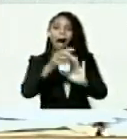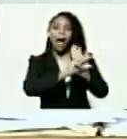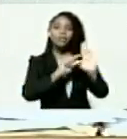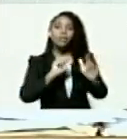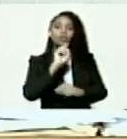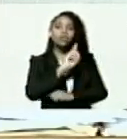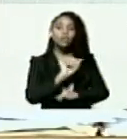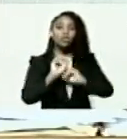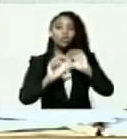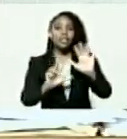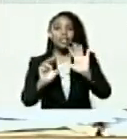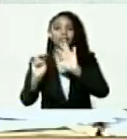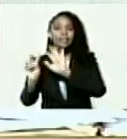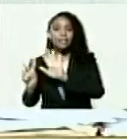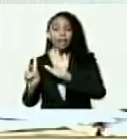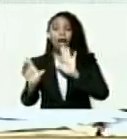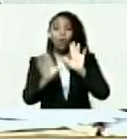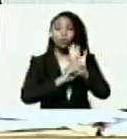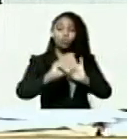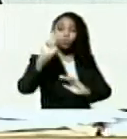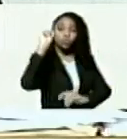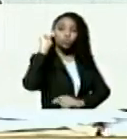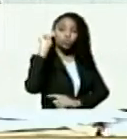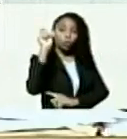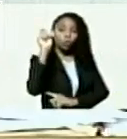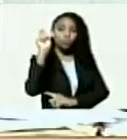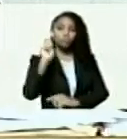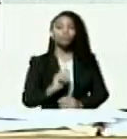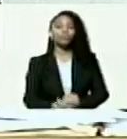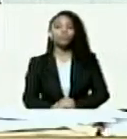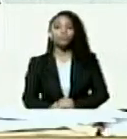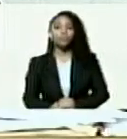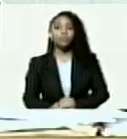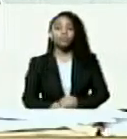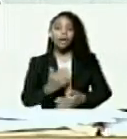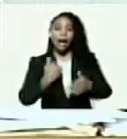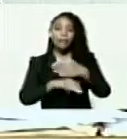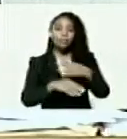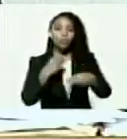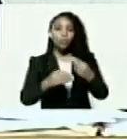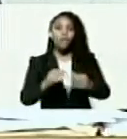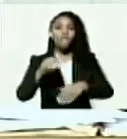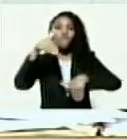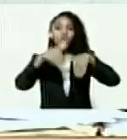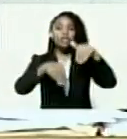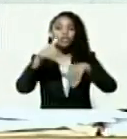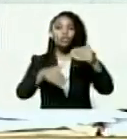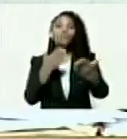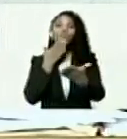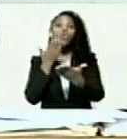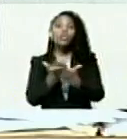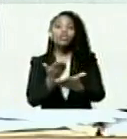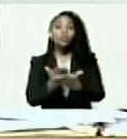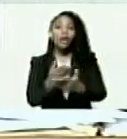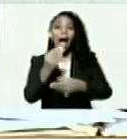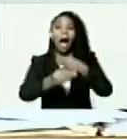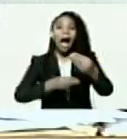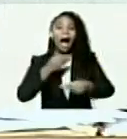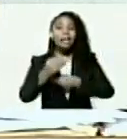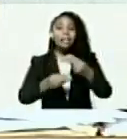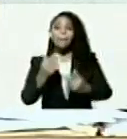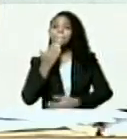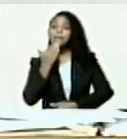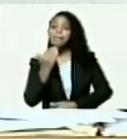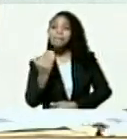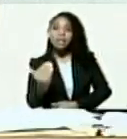187 de la Constitución de la República Bolivariana de Venezuela, vamos a votar la solicitud que hace la solicitud de